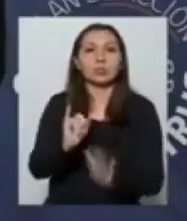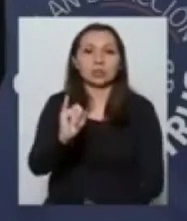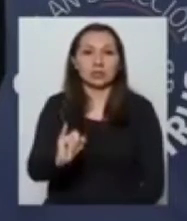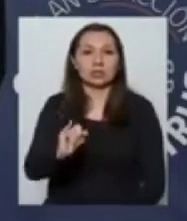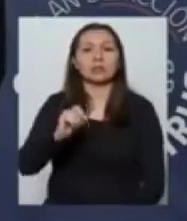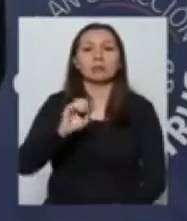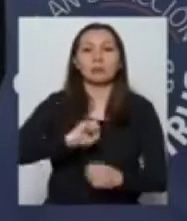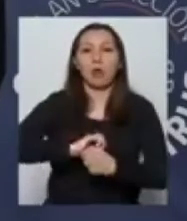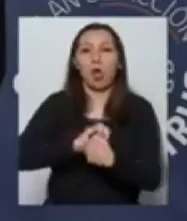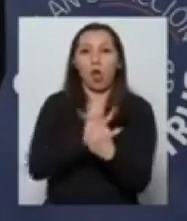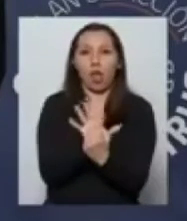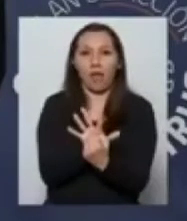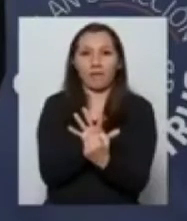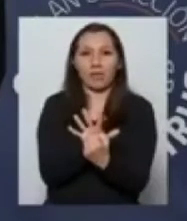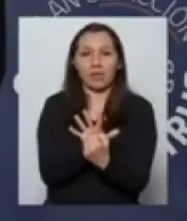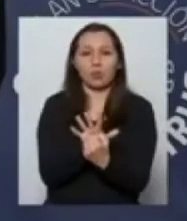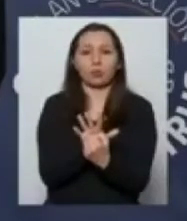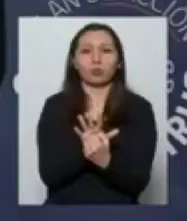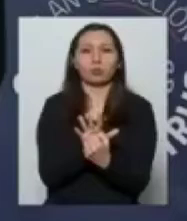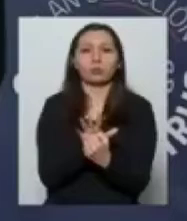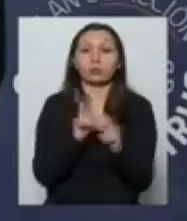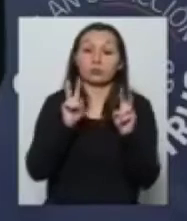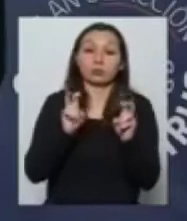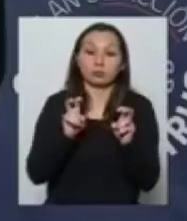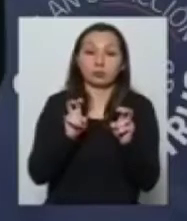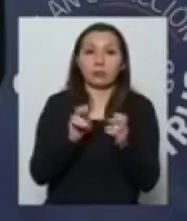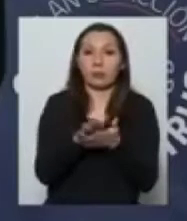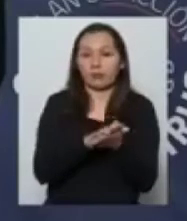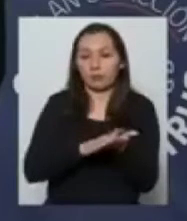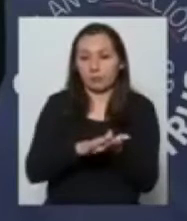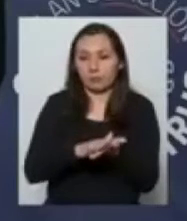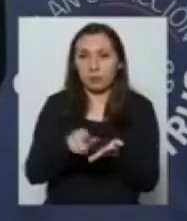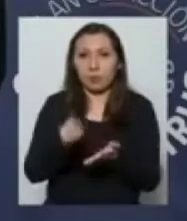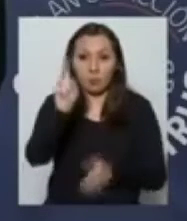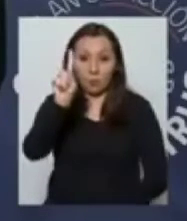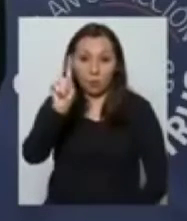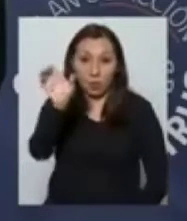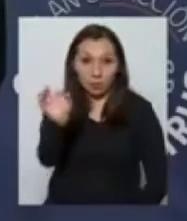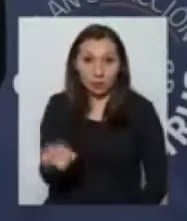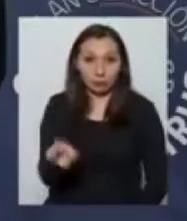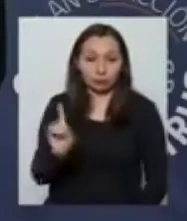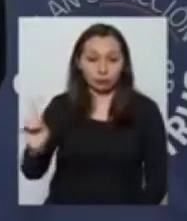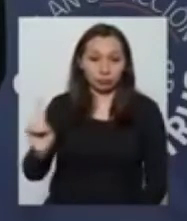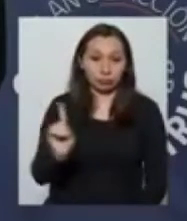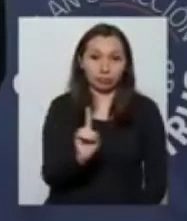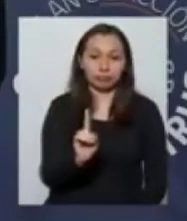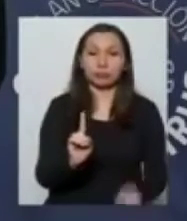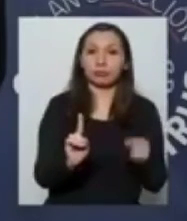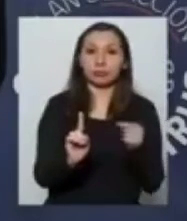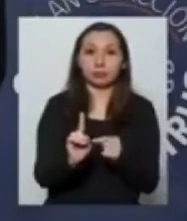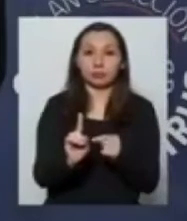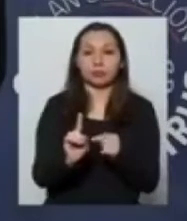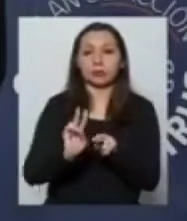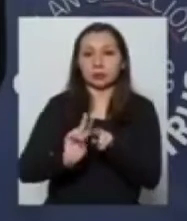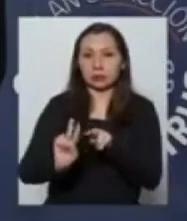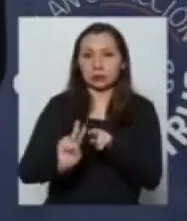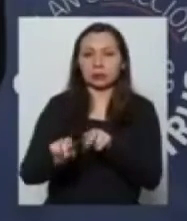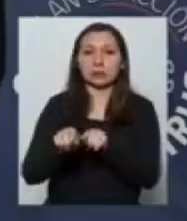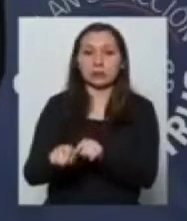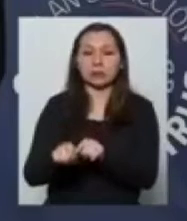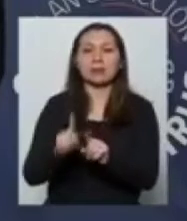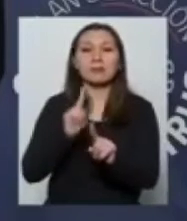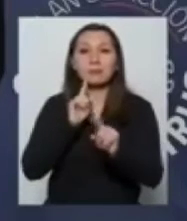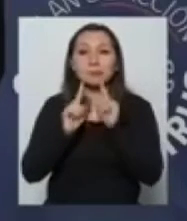caso de coronavirus en la situación de una persona que se le hace